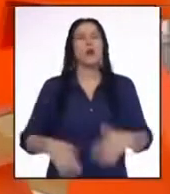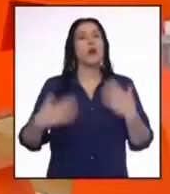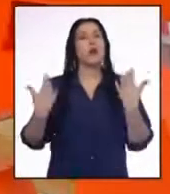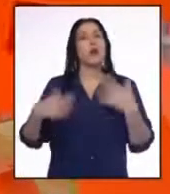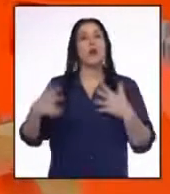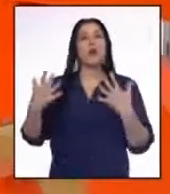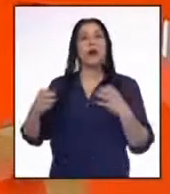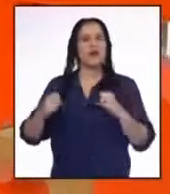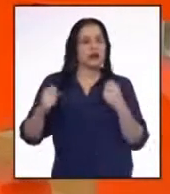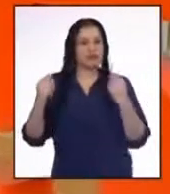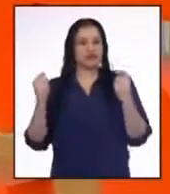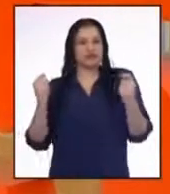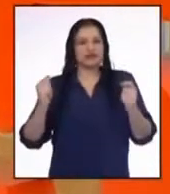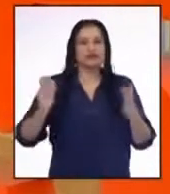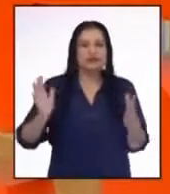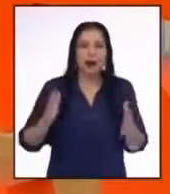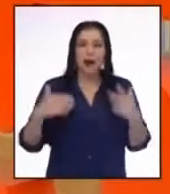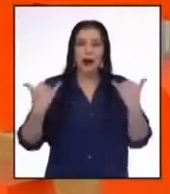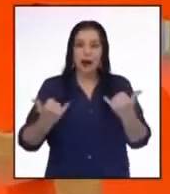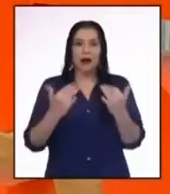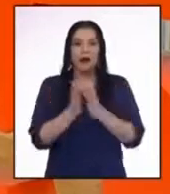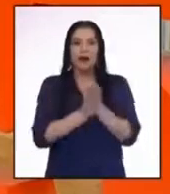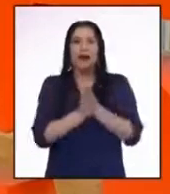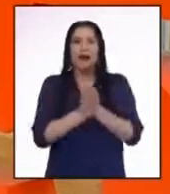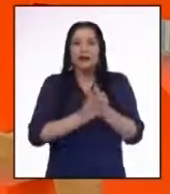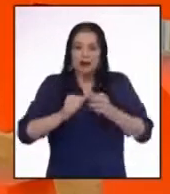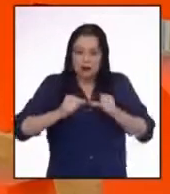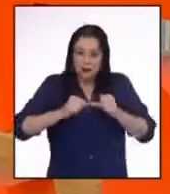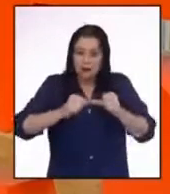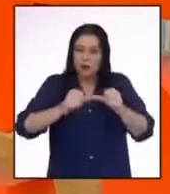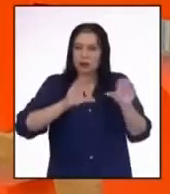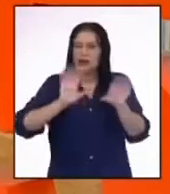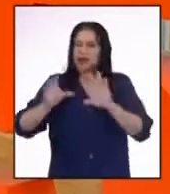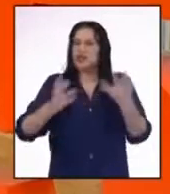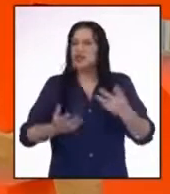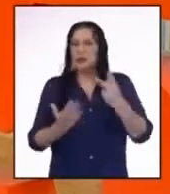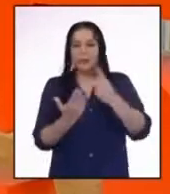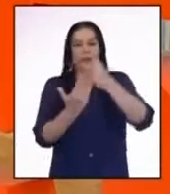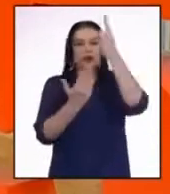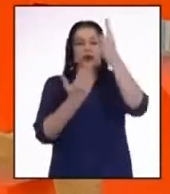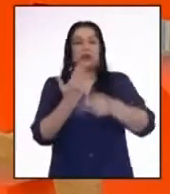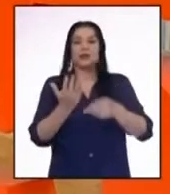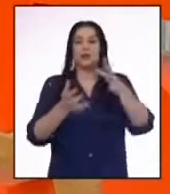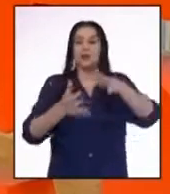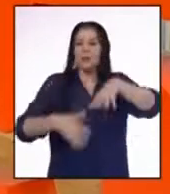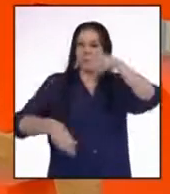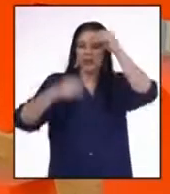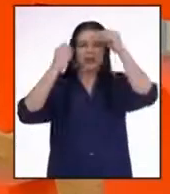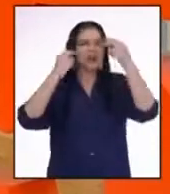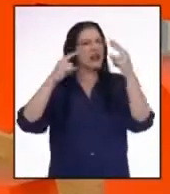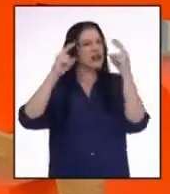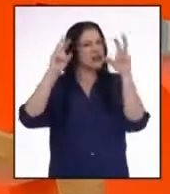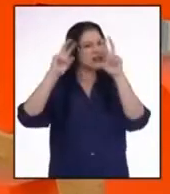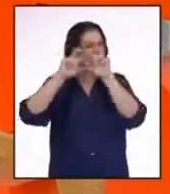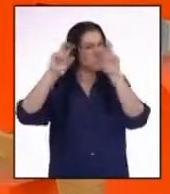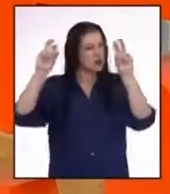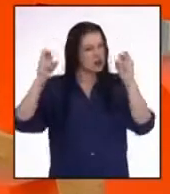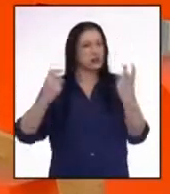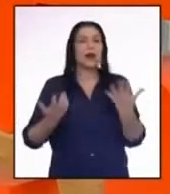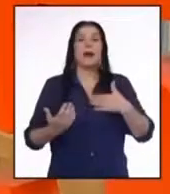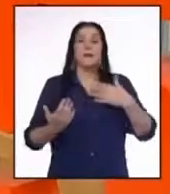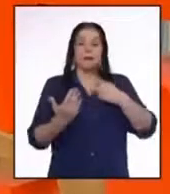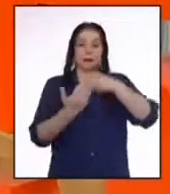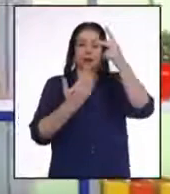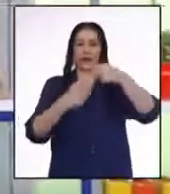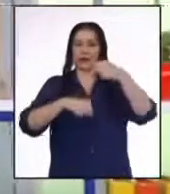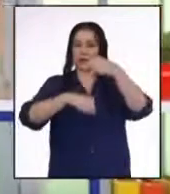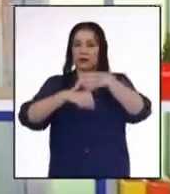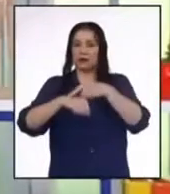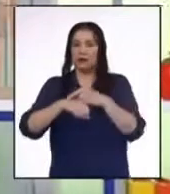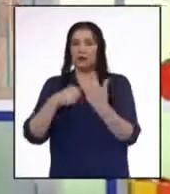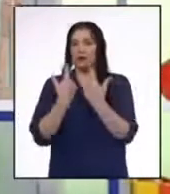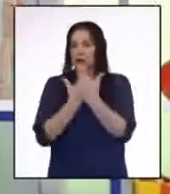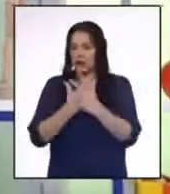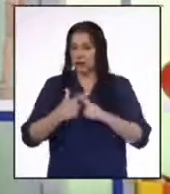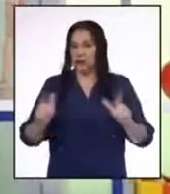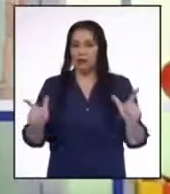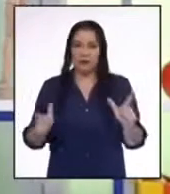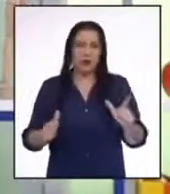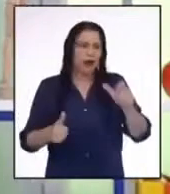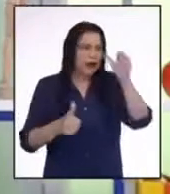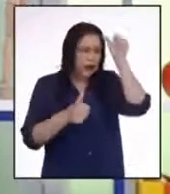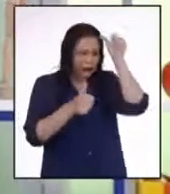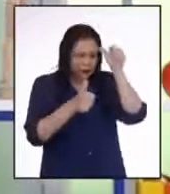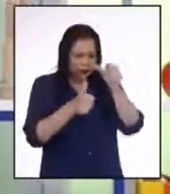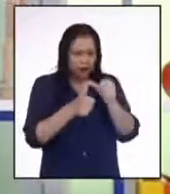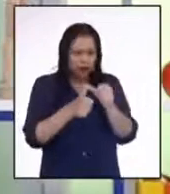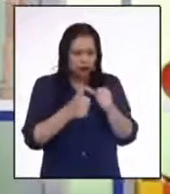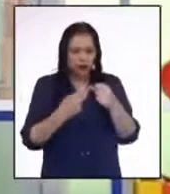Uf, ya me activé. Bueno, hoy continuamos desarrollando nuestro proyecto de aprendizaje denominado Mi Proyecto de Tiempo Libre.